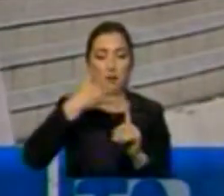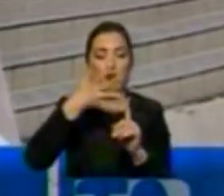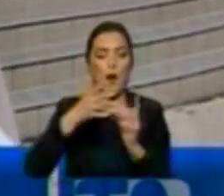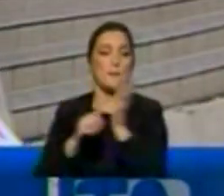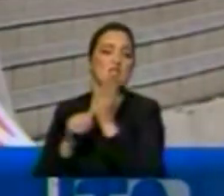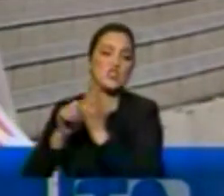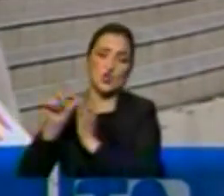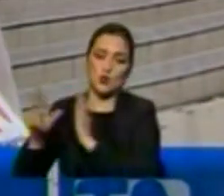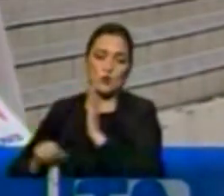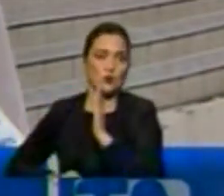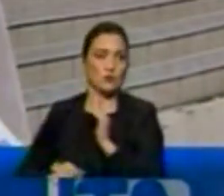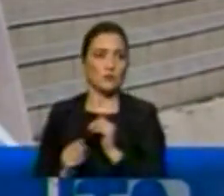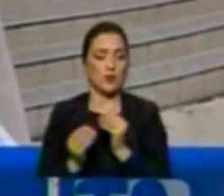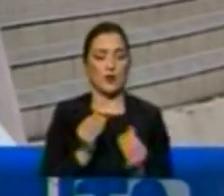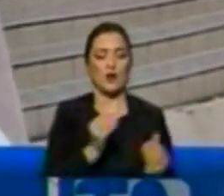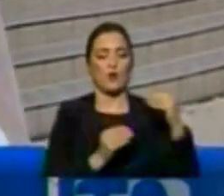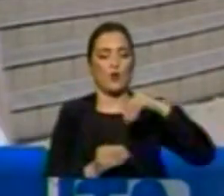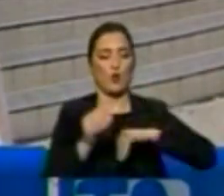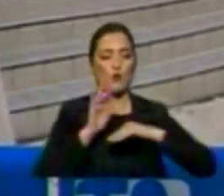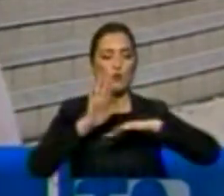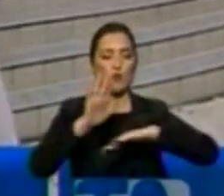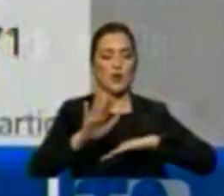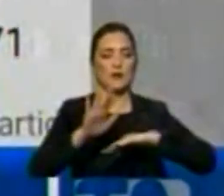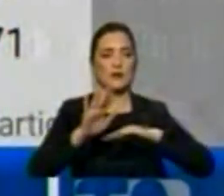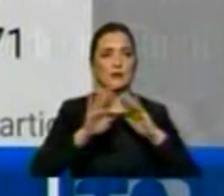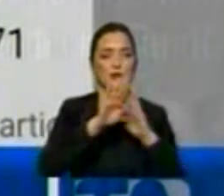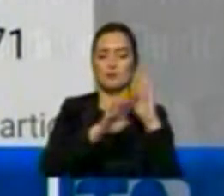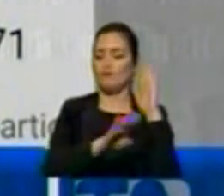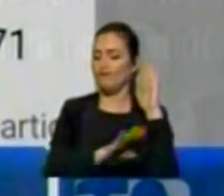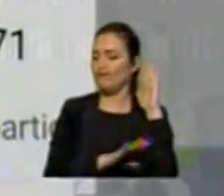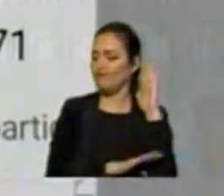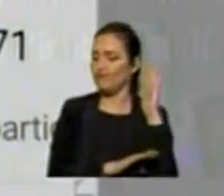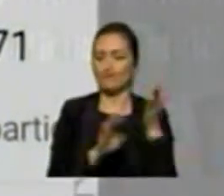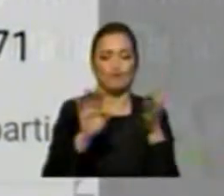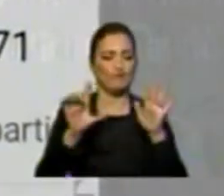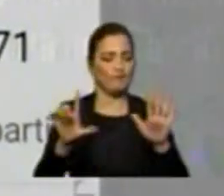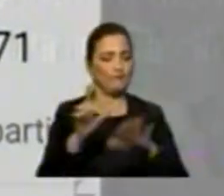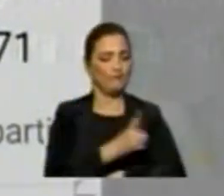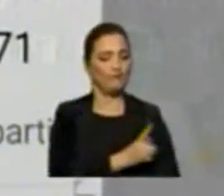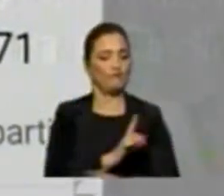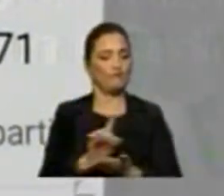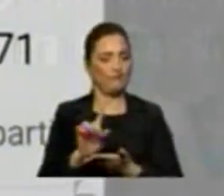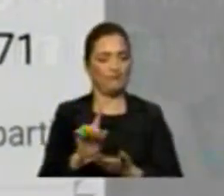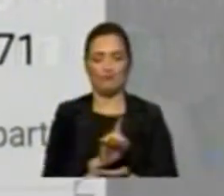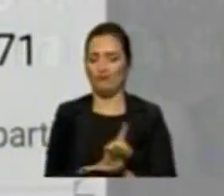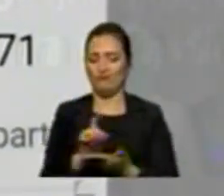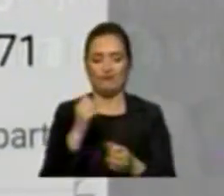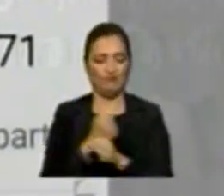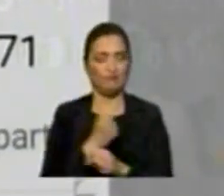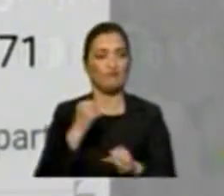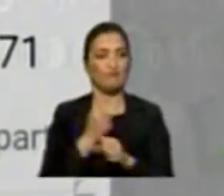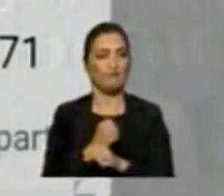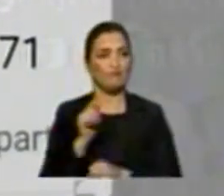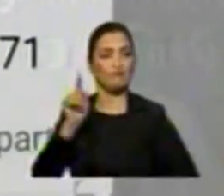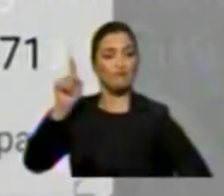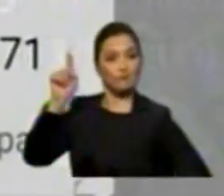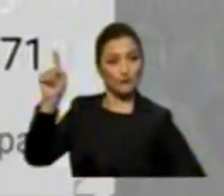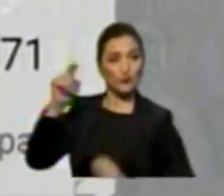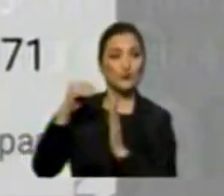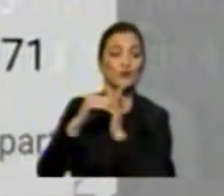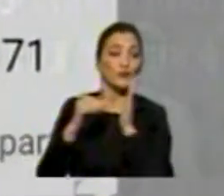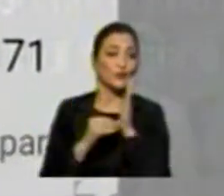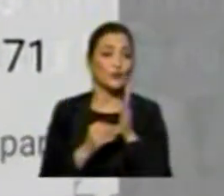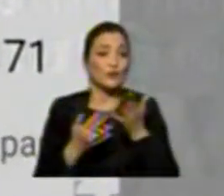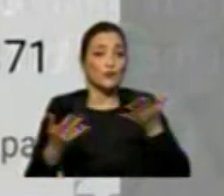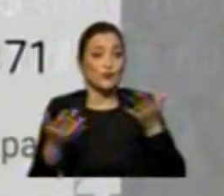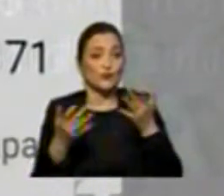está comprometido a trabajar 24/7. Por otro lado, Ecoamerican y Biodimed, laboratorios de Quito que están en el listado,